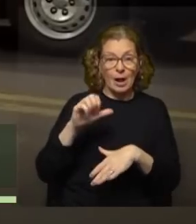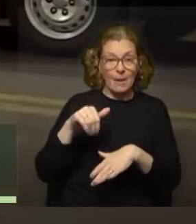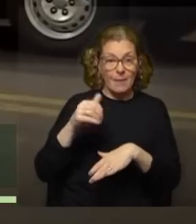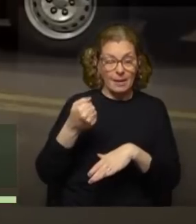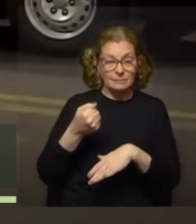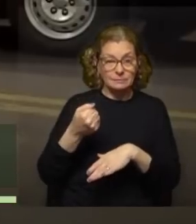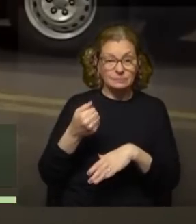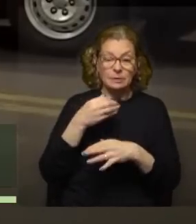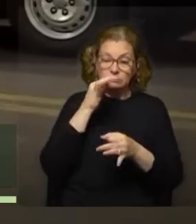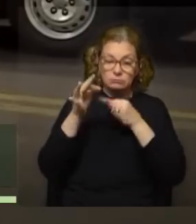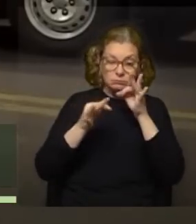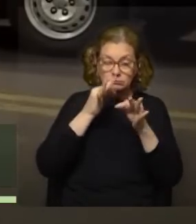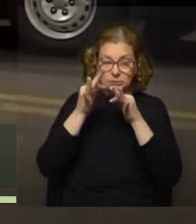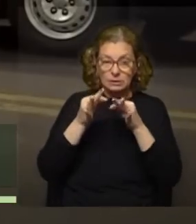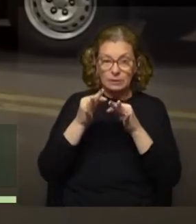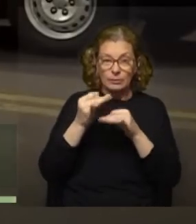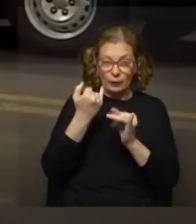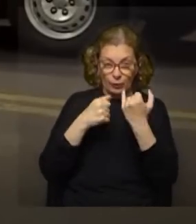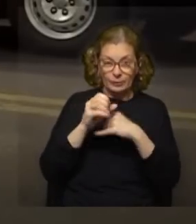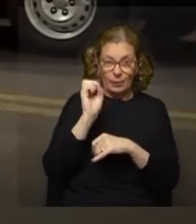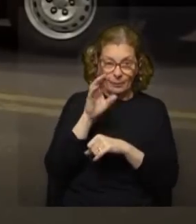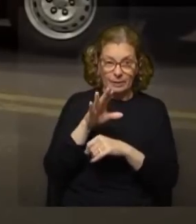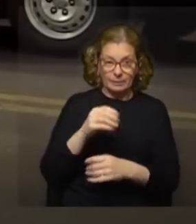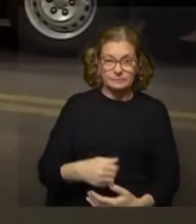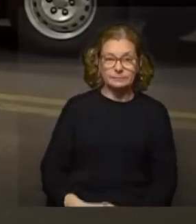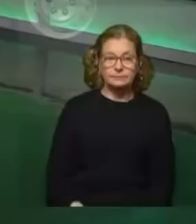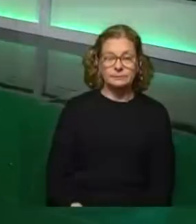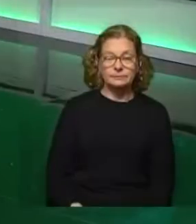bueno va a brindar declaraciones y le brindamos la información